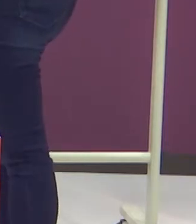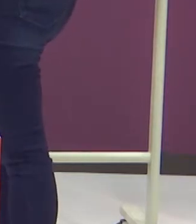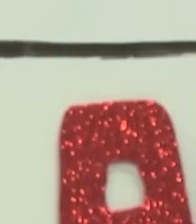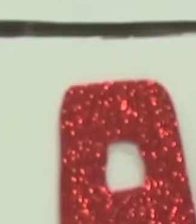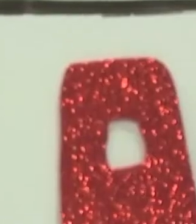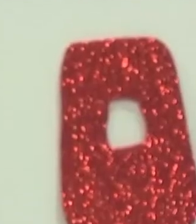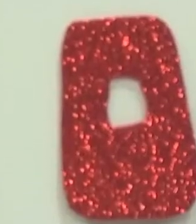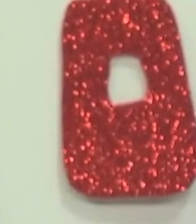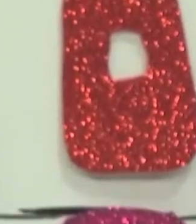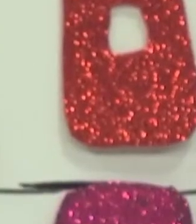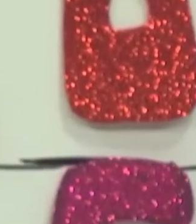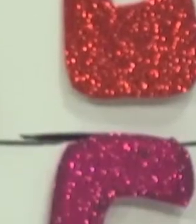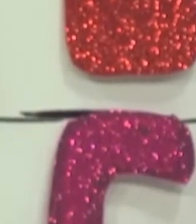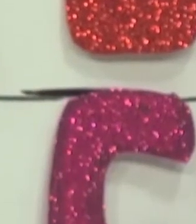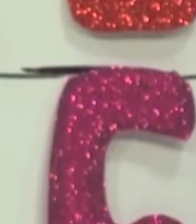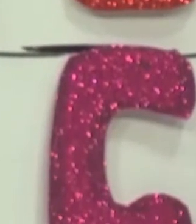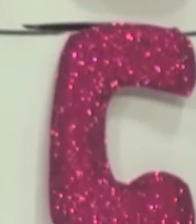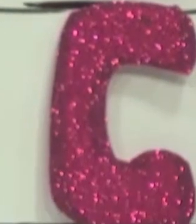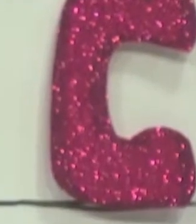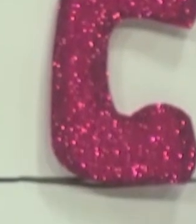B-A